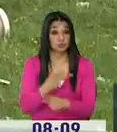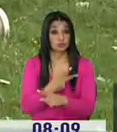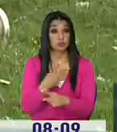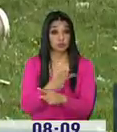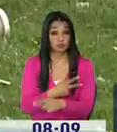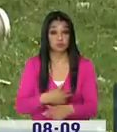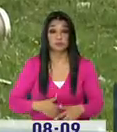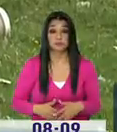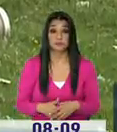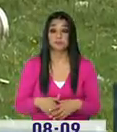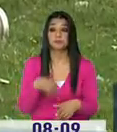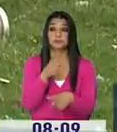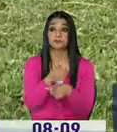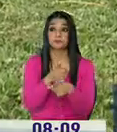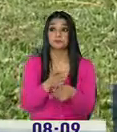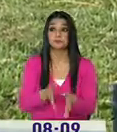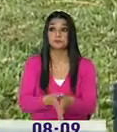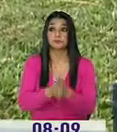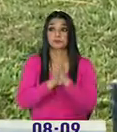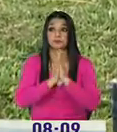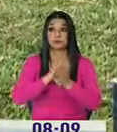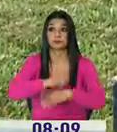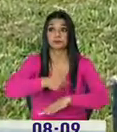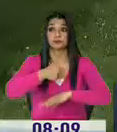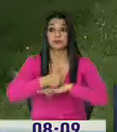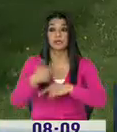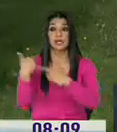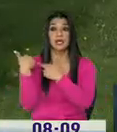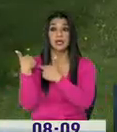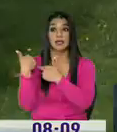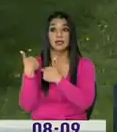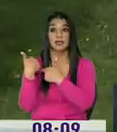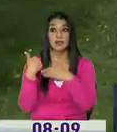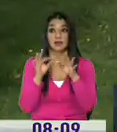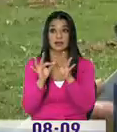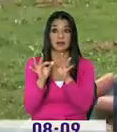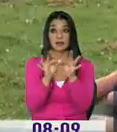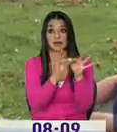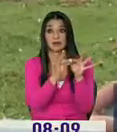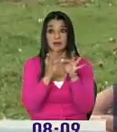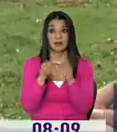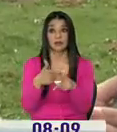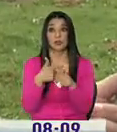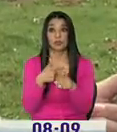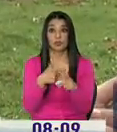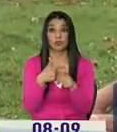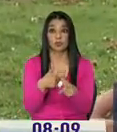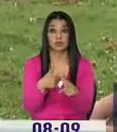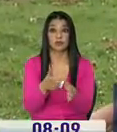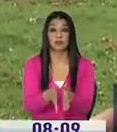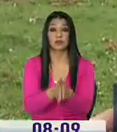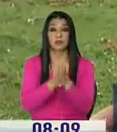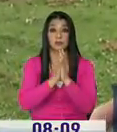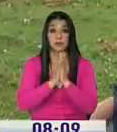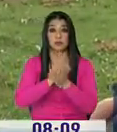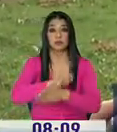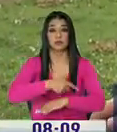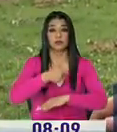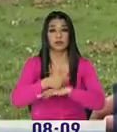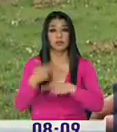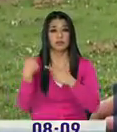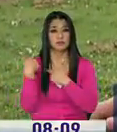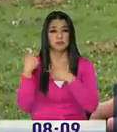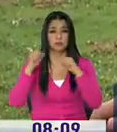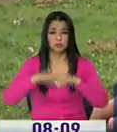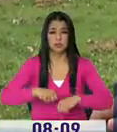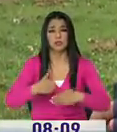peligroso. Por ello solicitan a las autoridades competentes el mantenimiento urgente. Y rogaríamos a las autoridades competentes que si nos